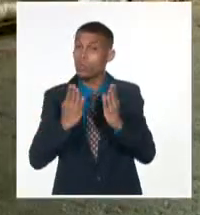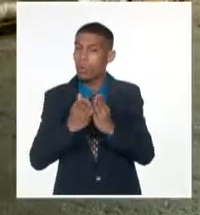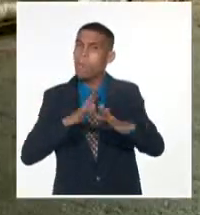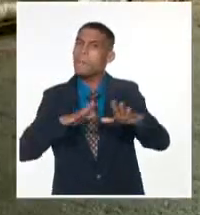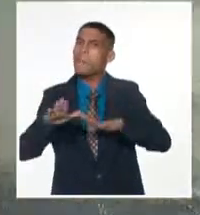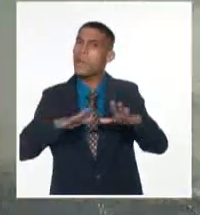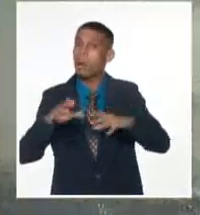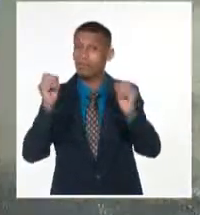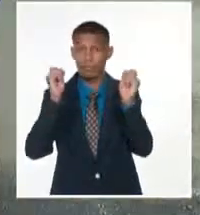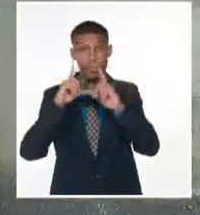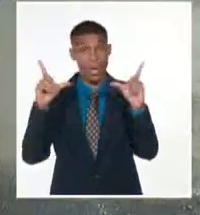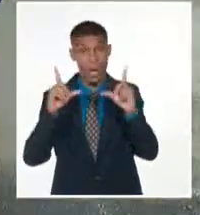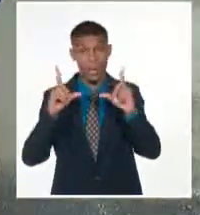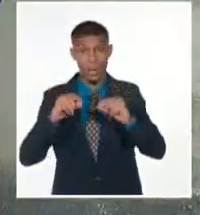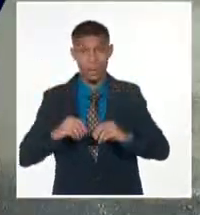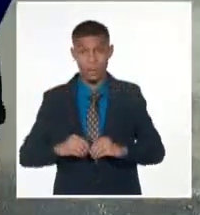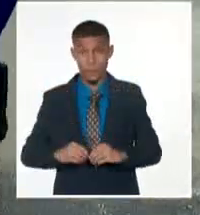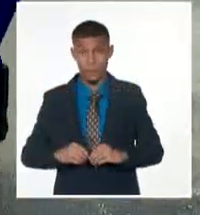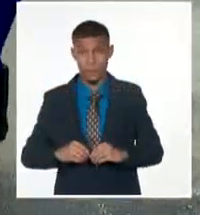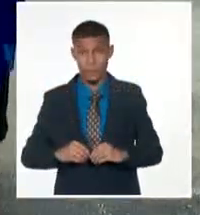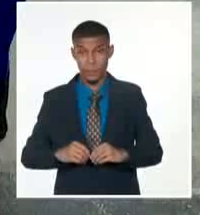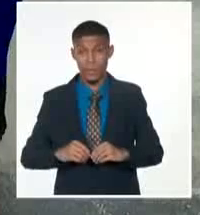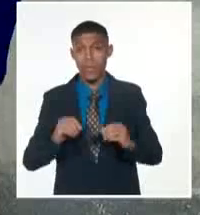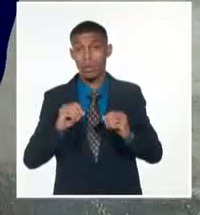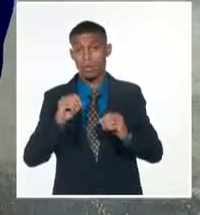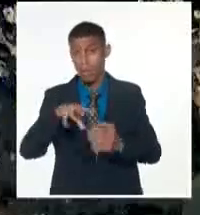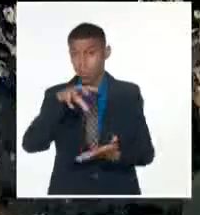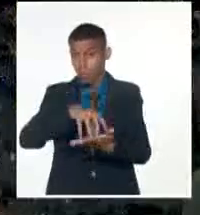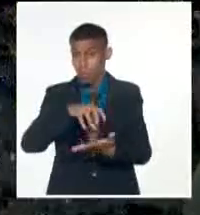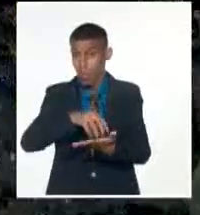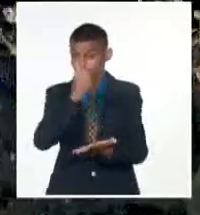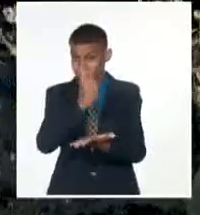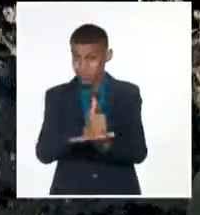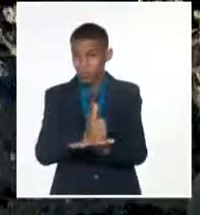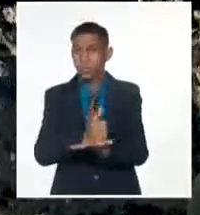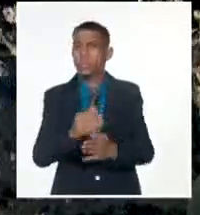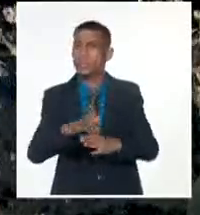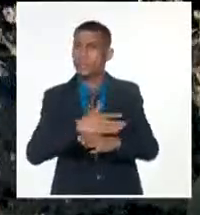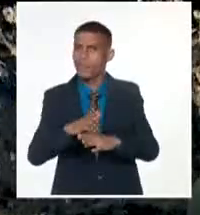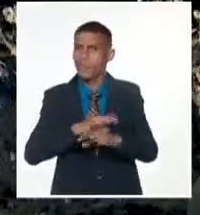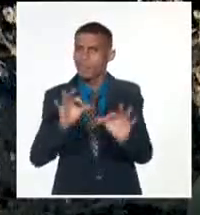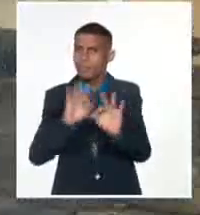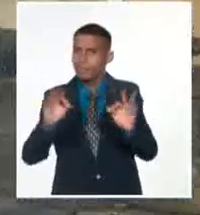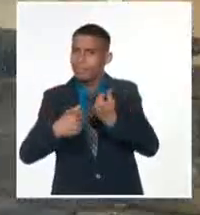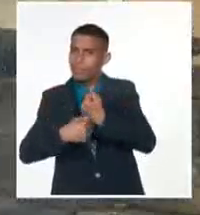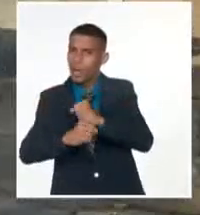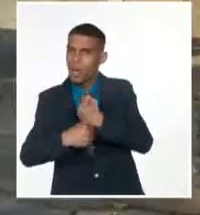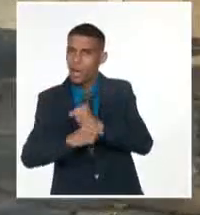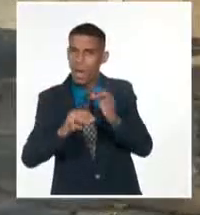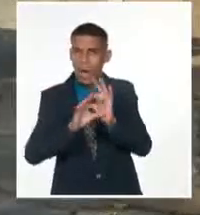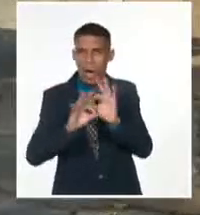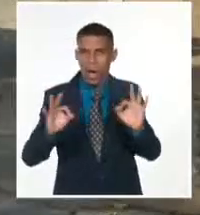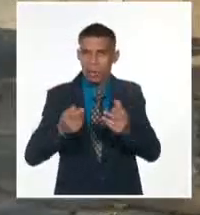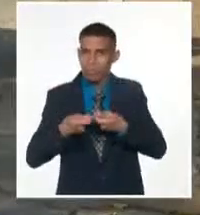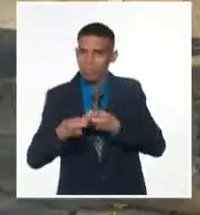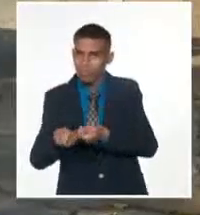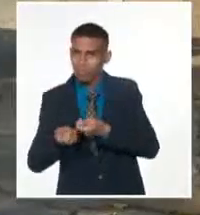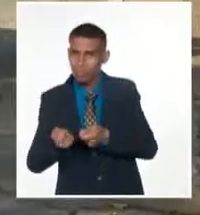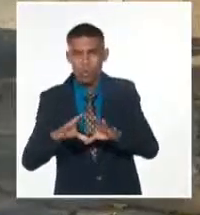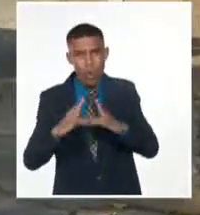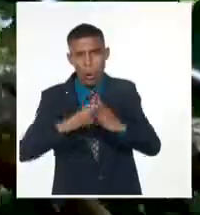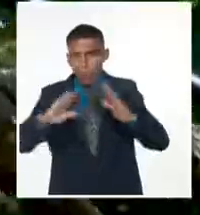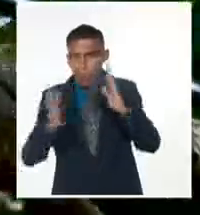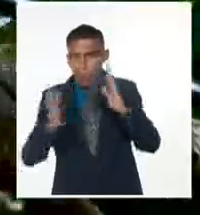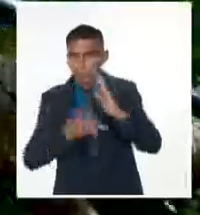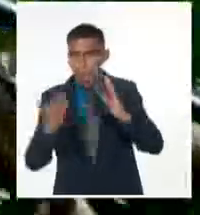alertas. En este sentido, en la ciudad capital tuvieron lugar diversas acciones de limpieza e higienización y se proyectan para la